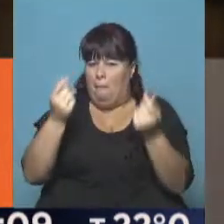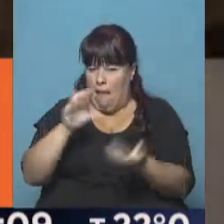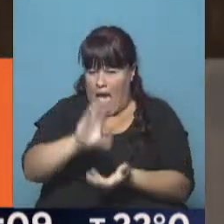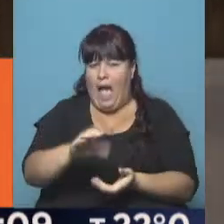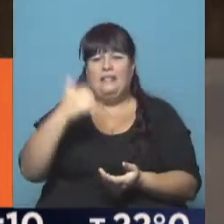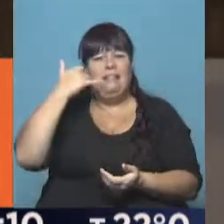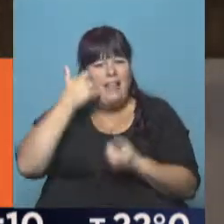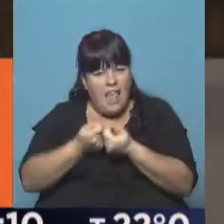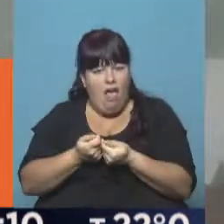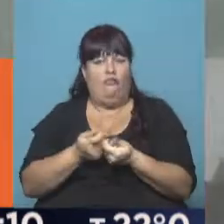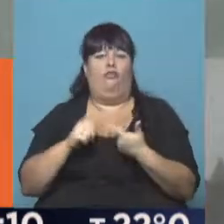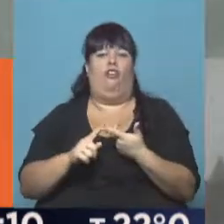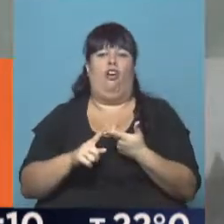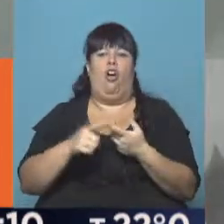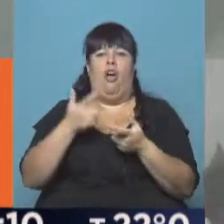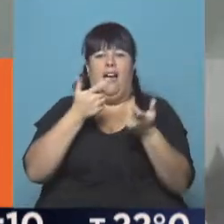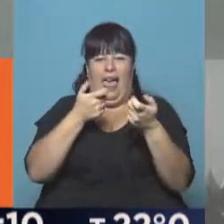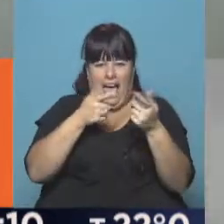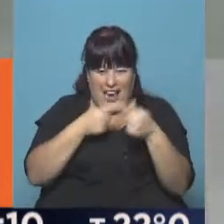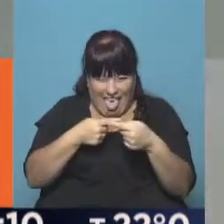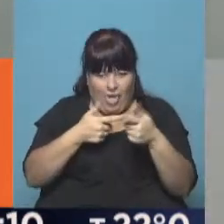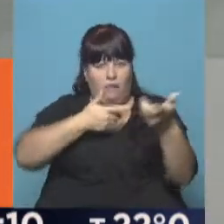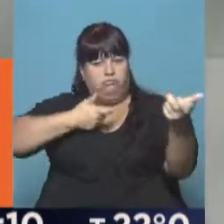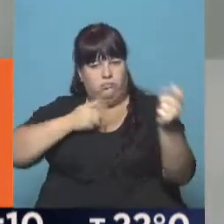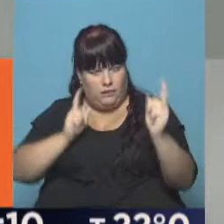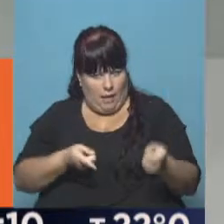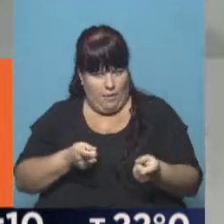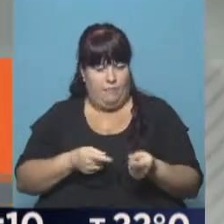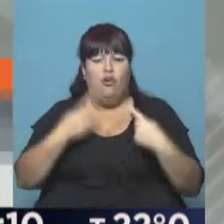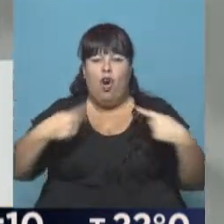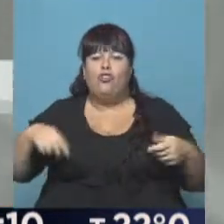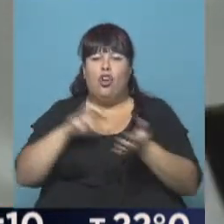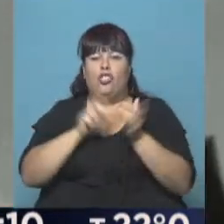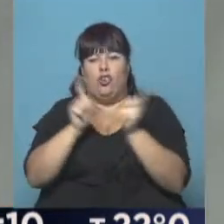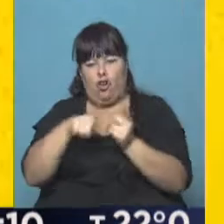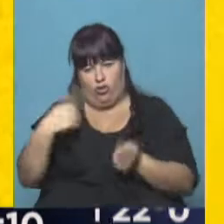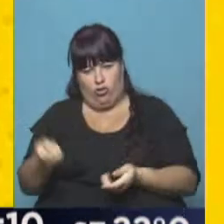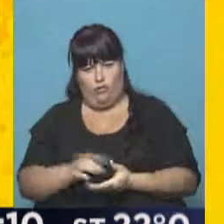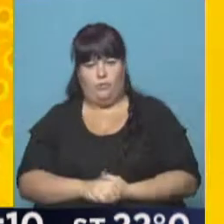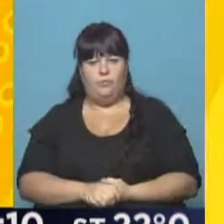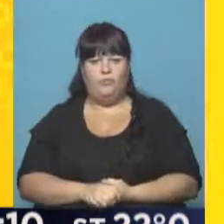efectivo, teléfonos celulares, armas cortas y largas. Más noticias ahora.